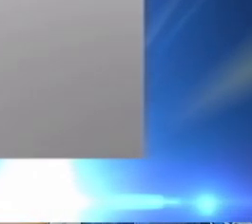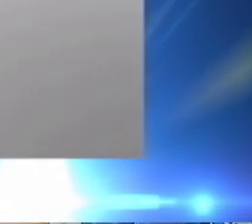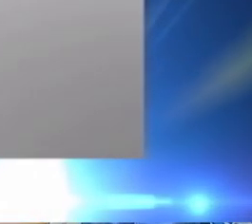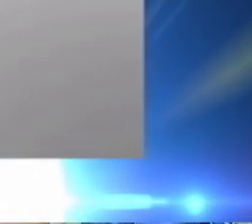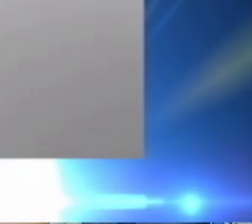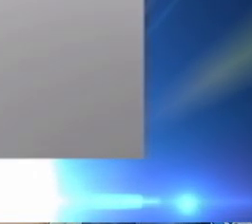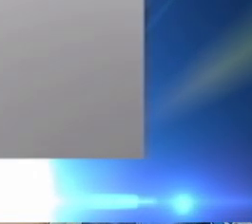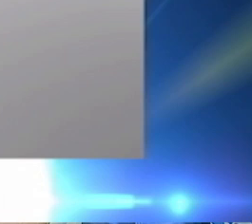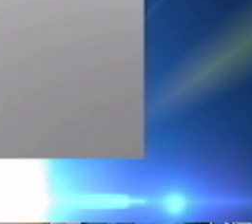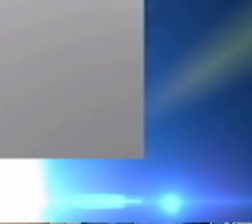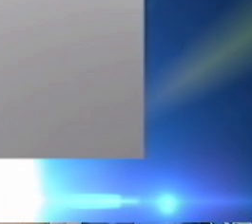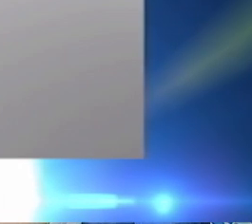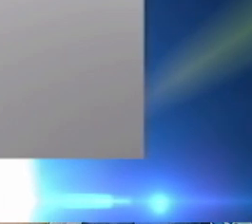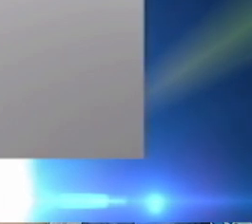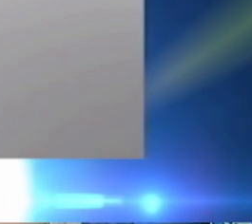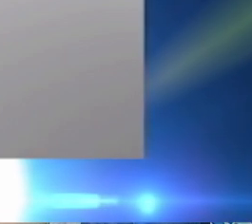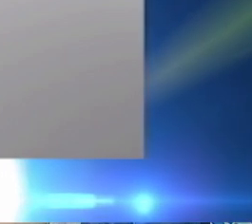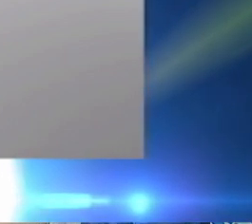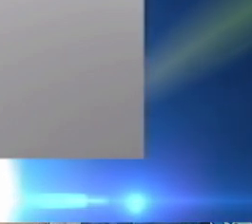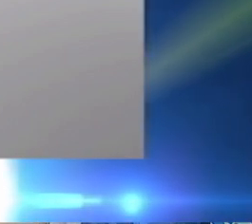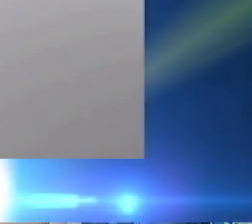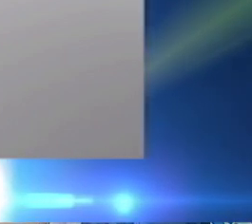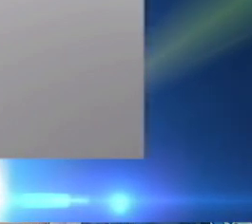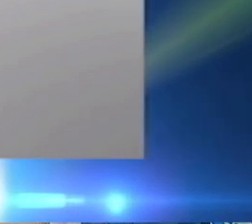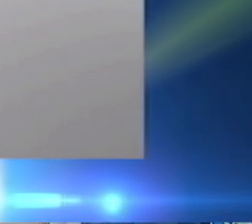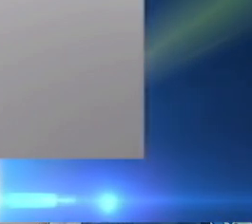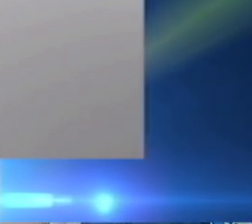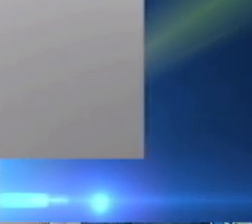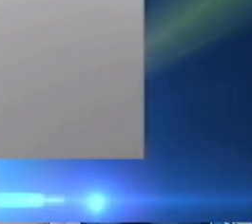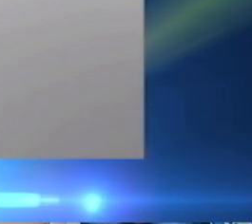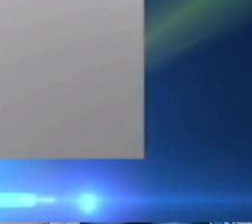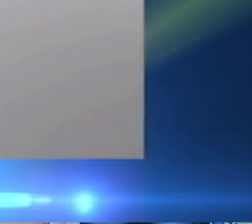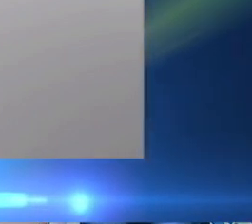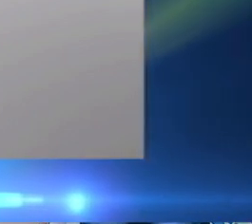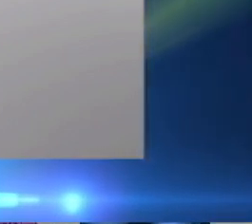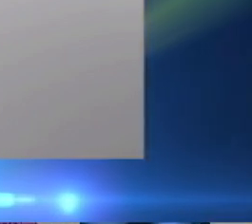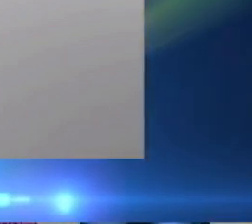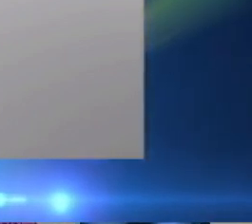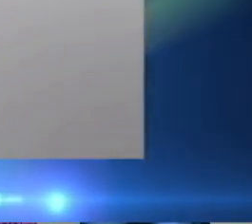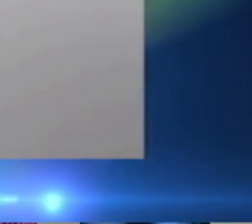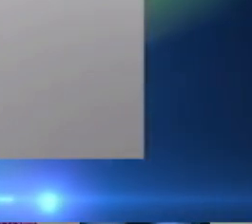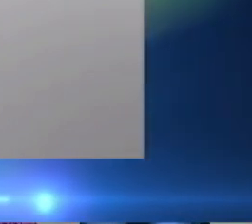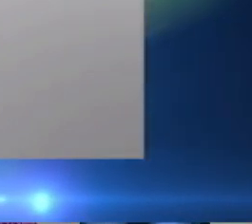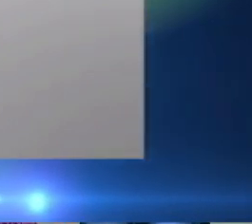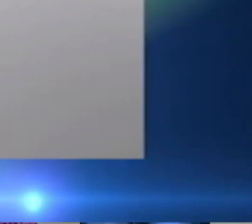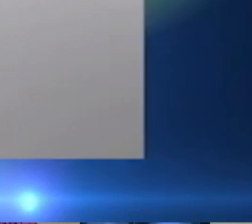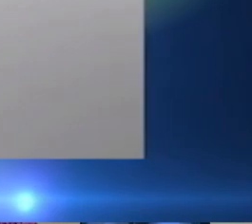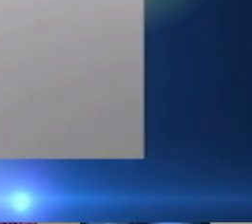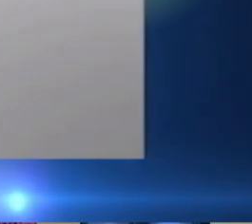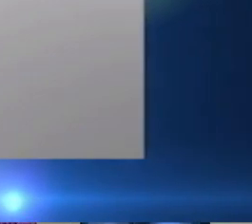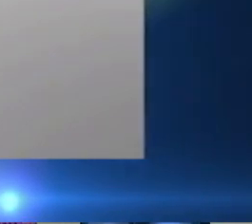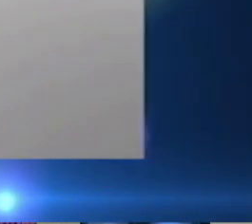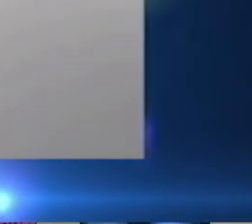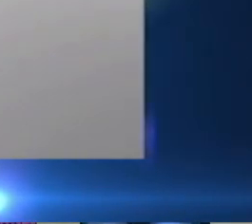de hacer la solicitud? ¿En cuánto tiempo debe ser? Bueno, si estamos hablando, depende de la prestación económica que se esté